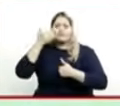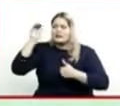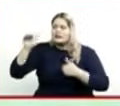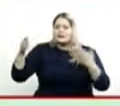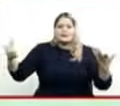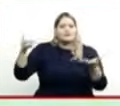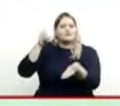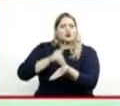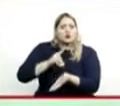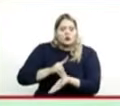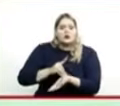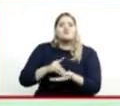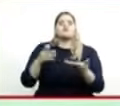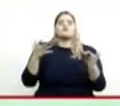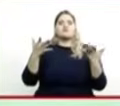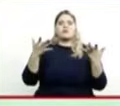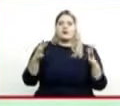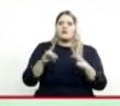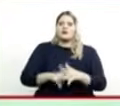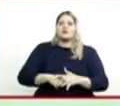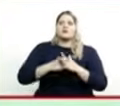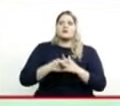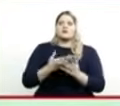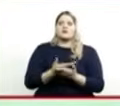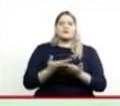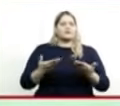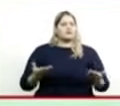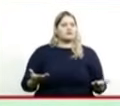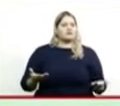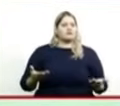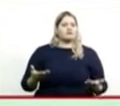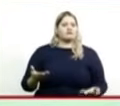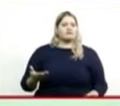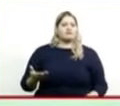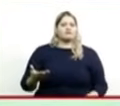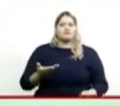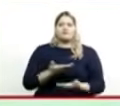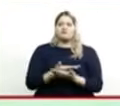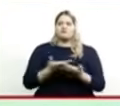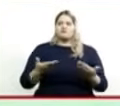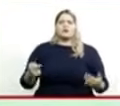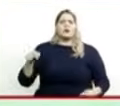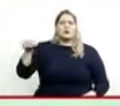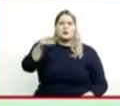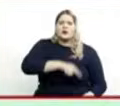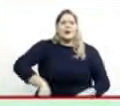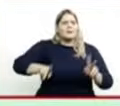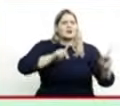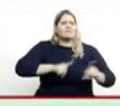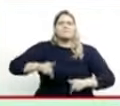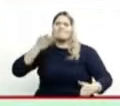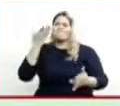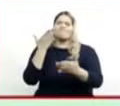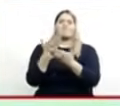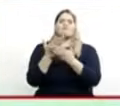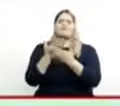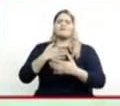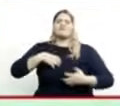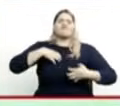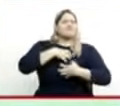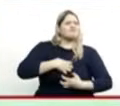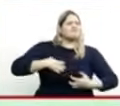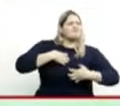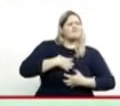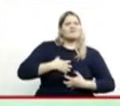y medicinas, y que con toda la razón reclaman por las condiciones